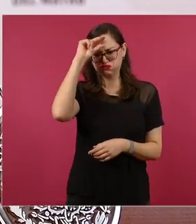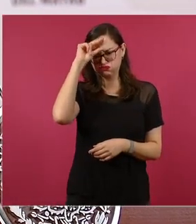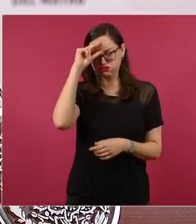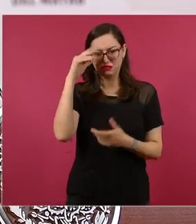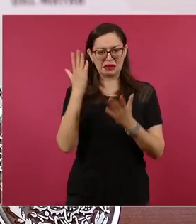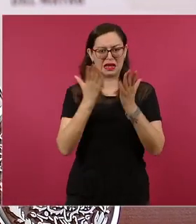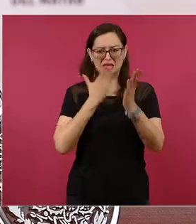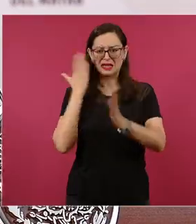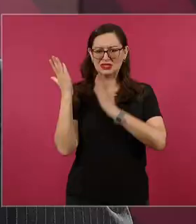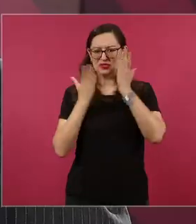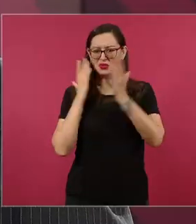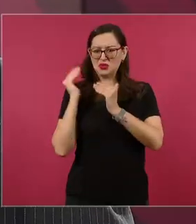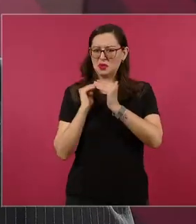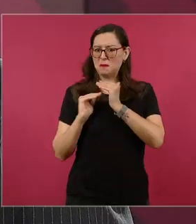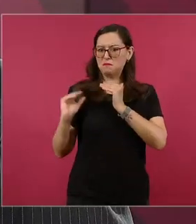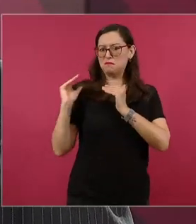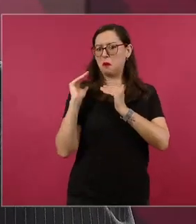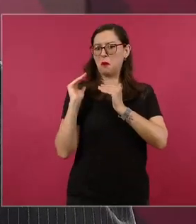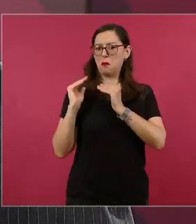académicamente